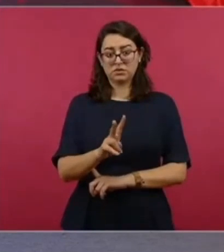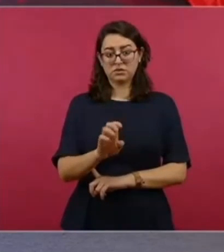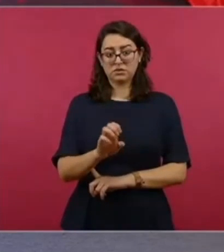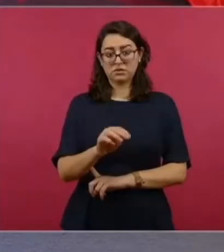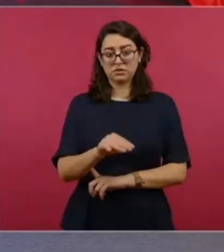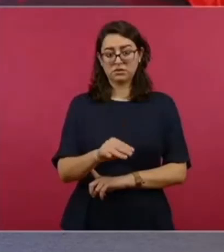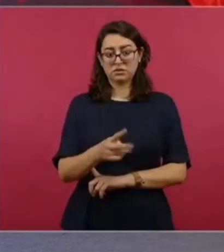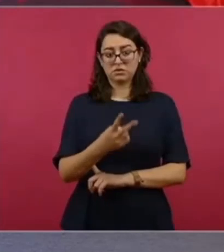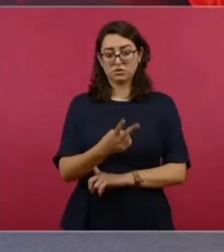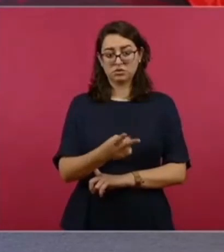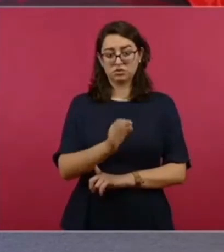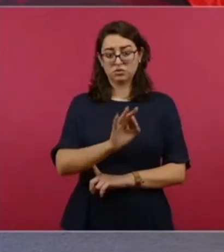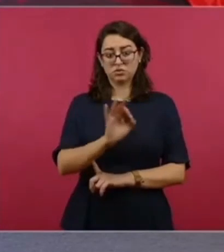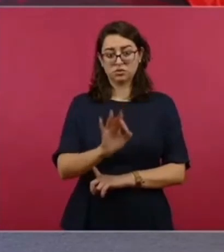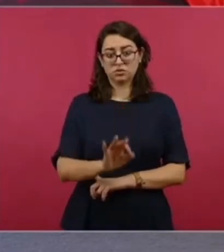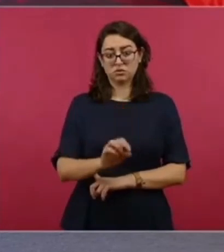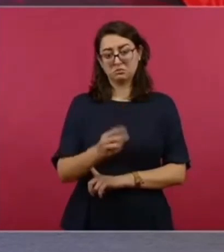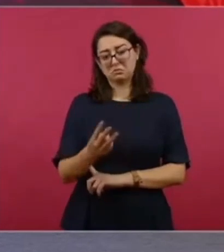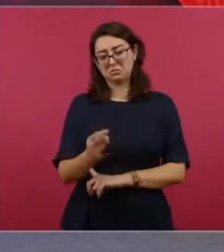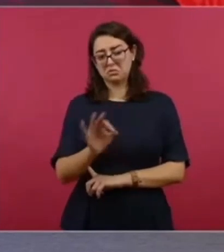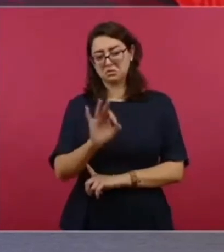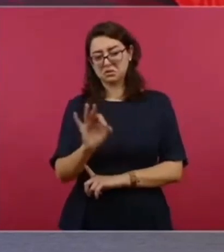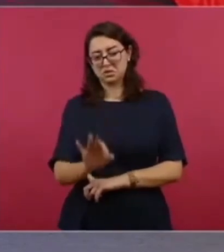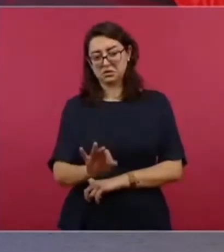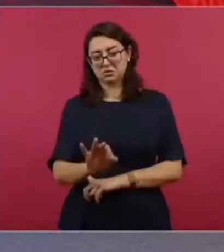Verde 2, 3,